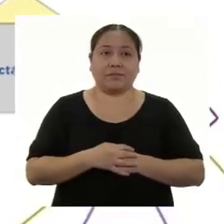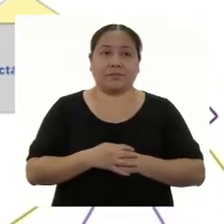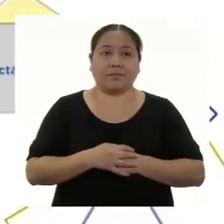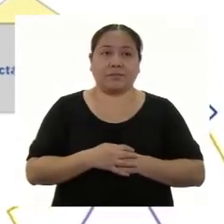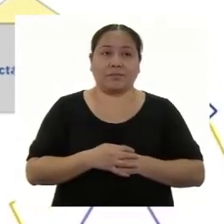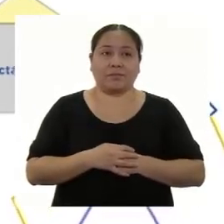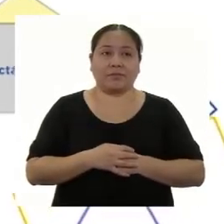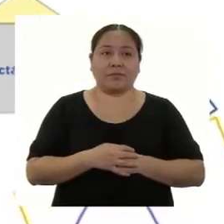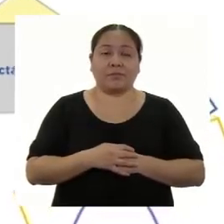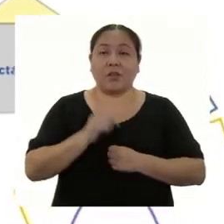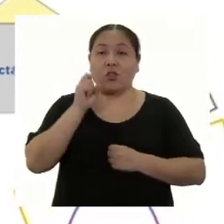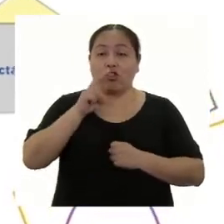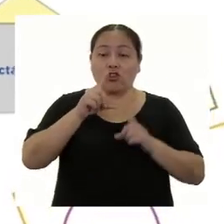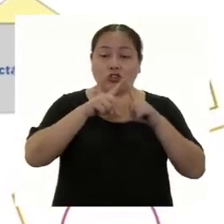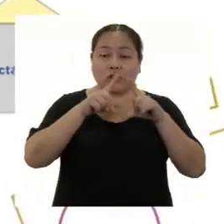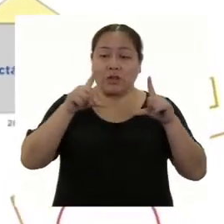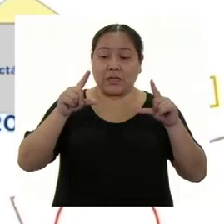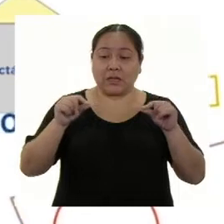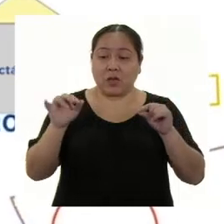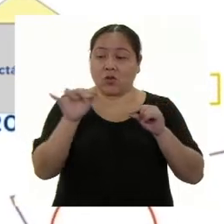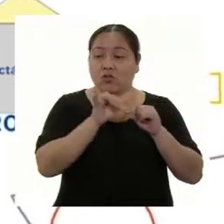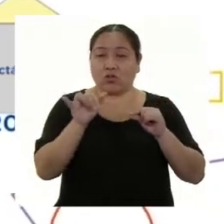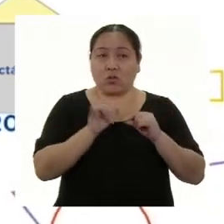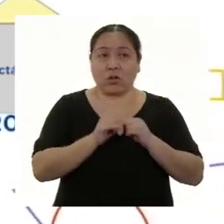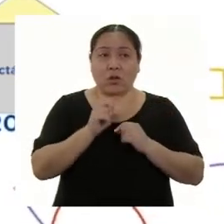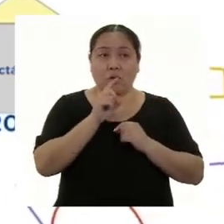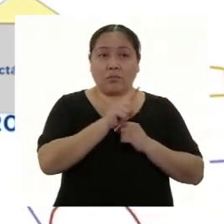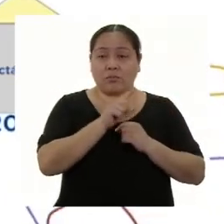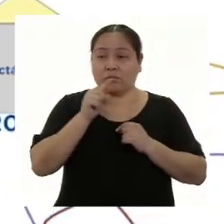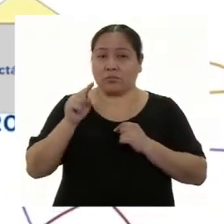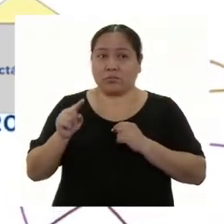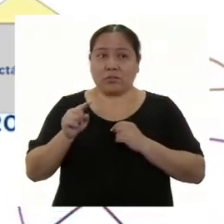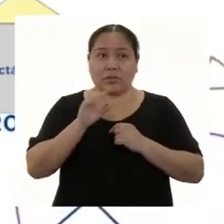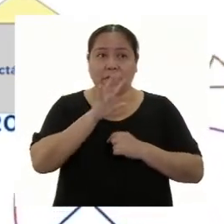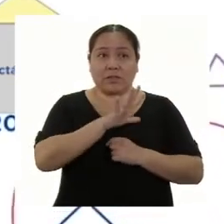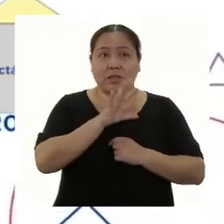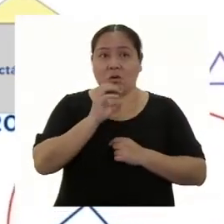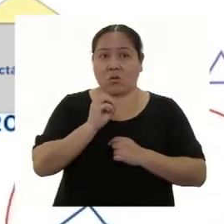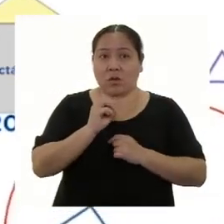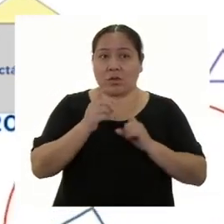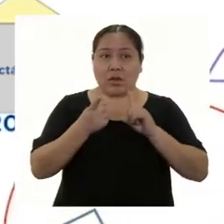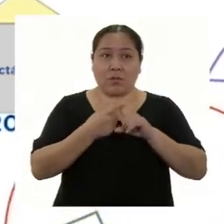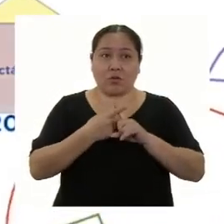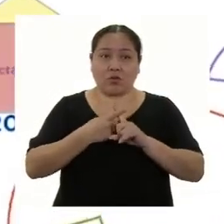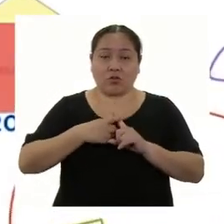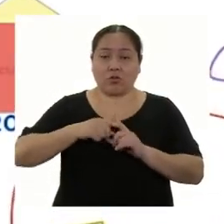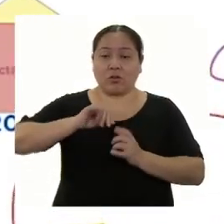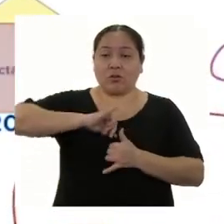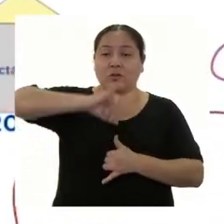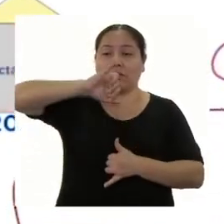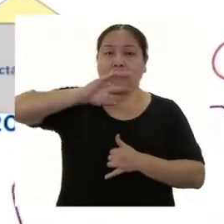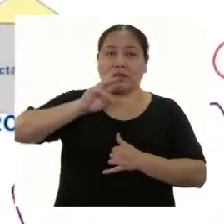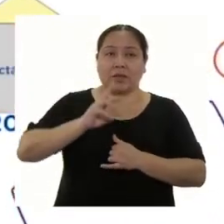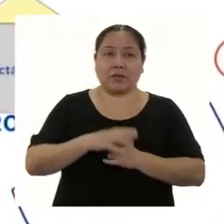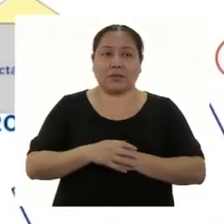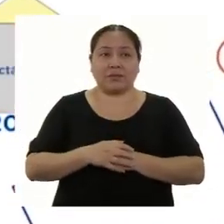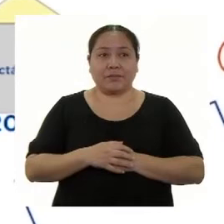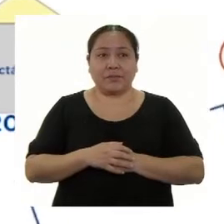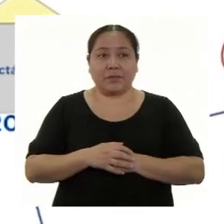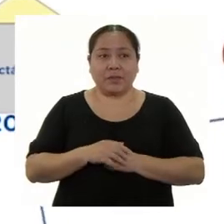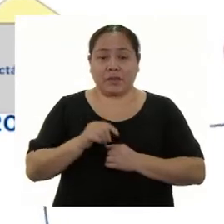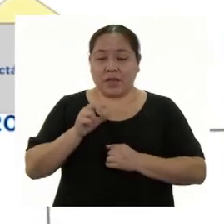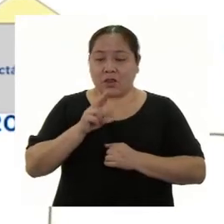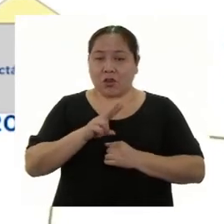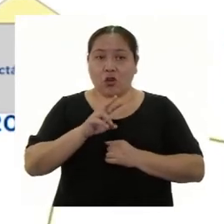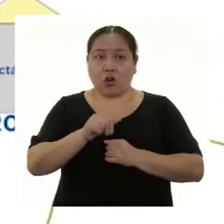hay dos pares de rectángulos iguales. El primer par es de 50 por 6 metros y el otro par es de 20 por